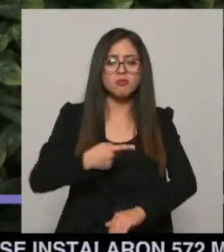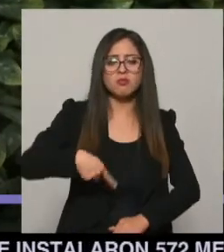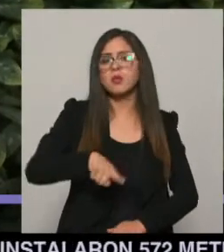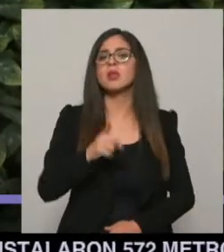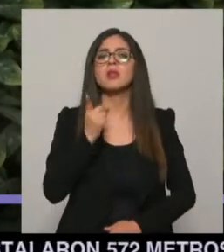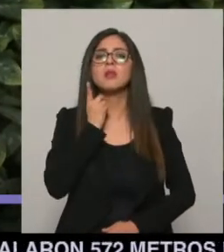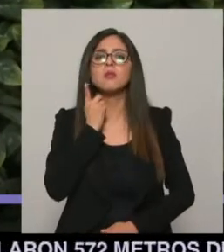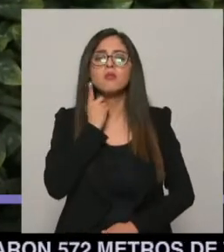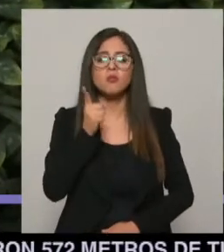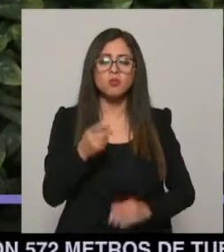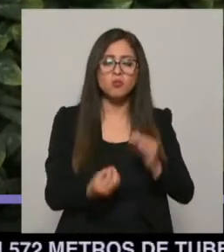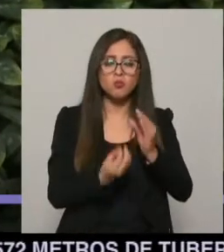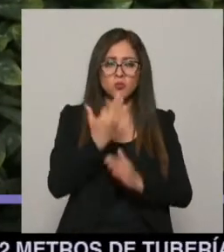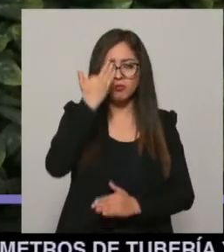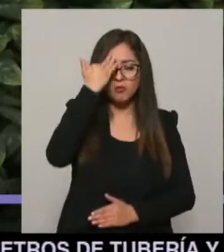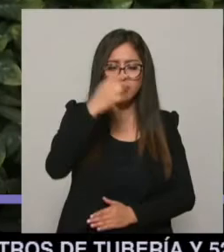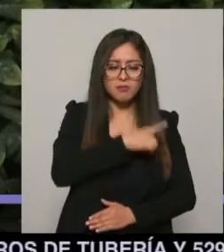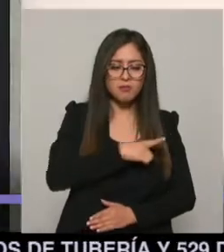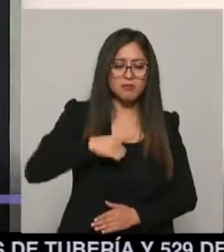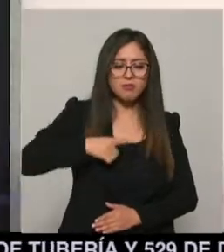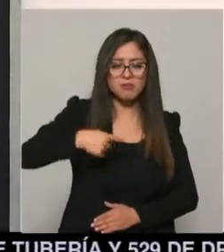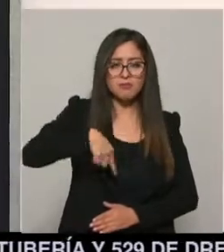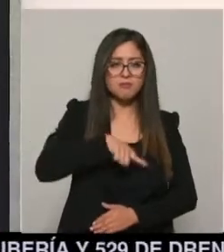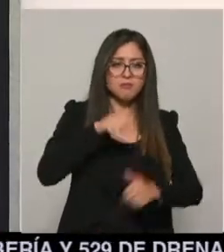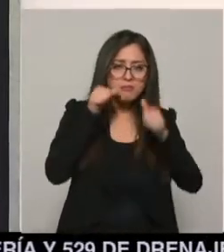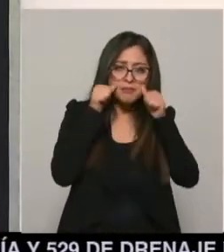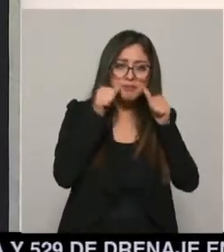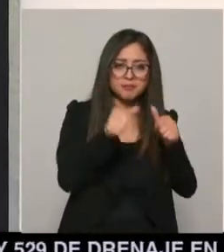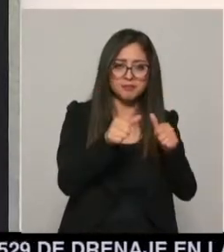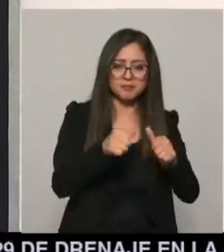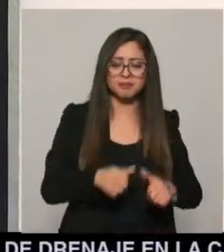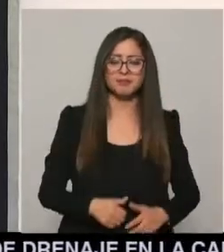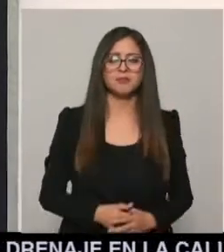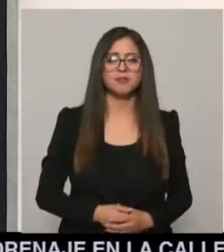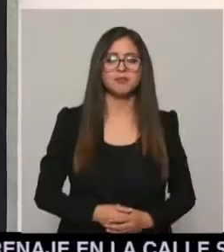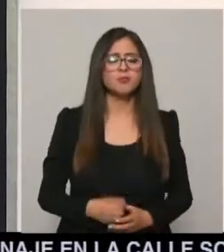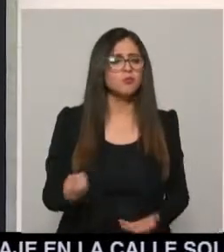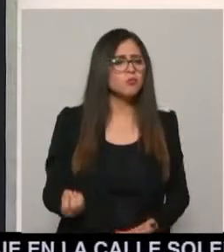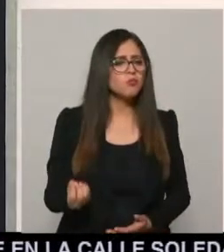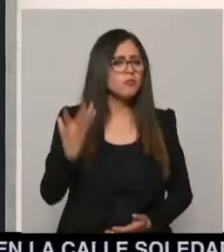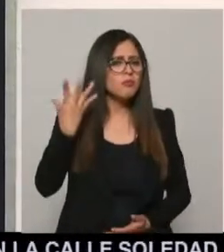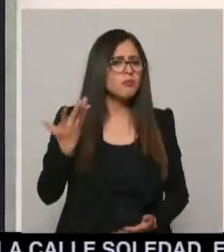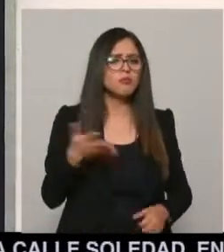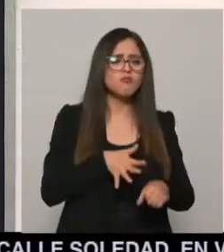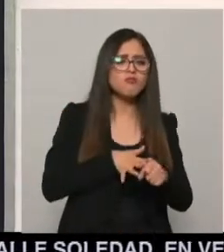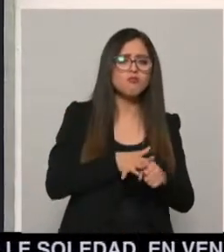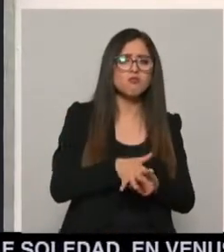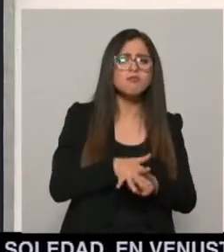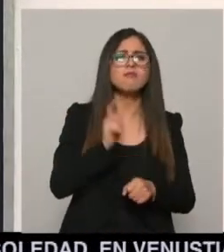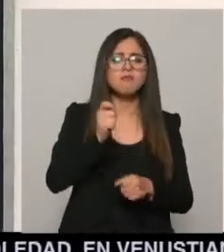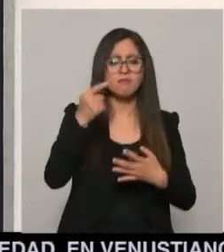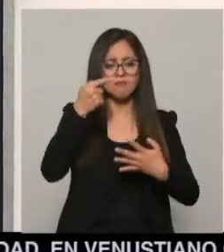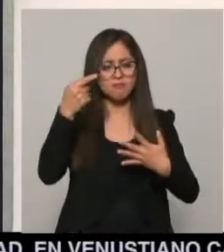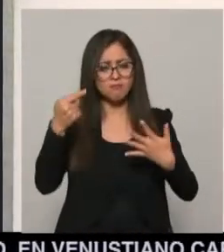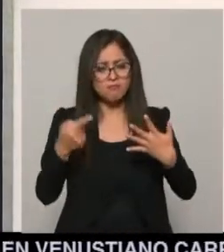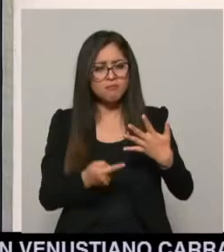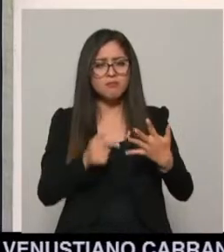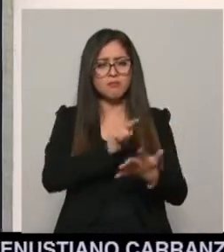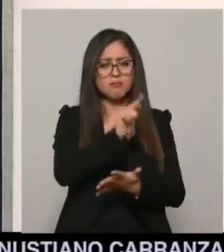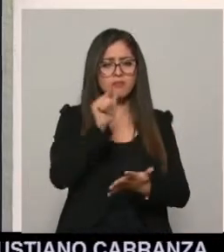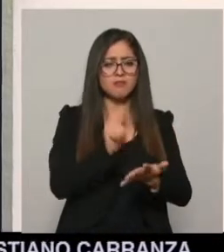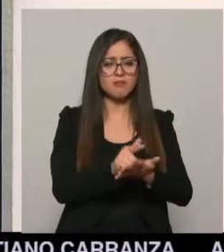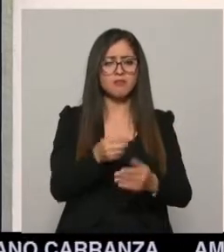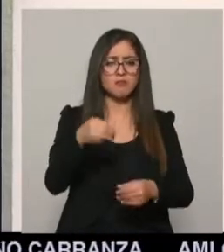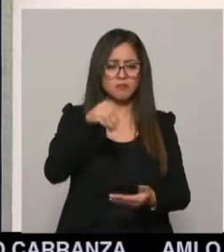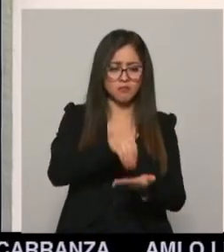cara a este nuevo periodo tendrán que atender. ¿Cuántas y cuáles específicamente son las leyes que se van a someter a